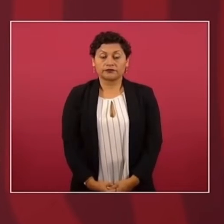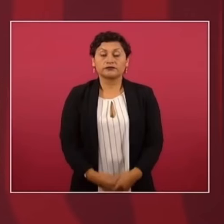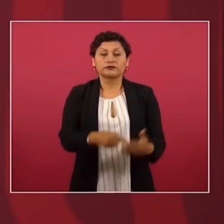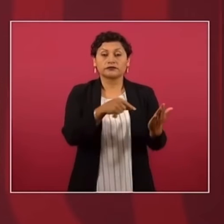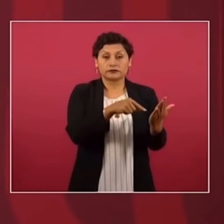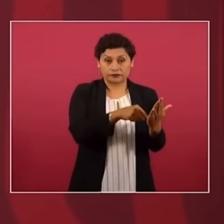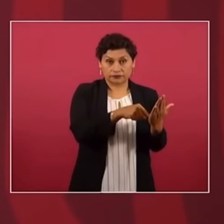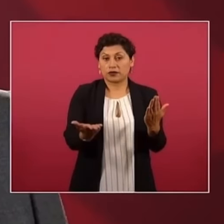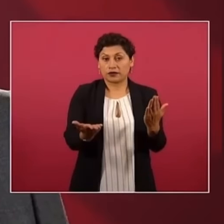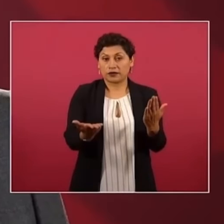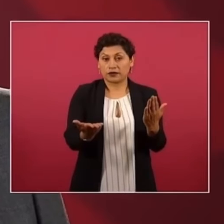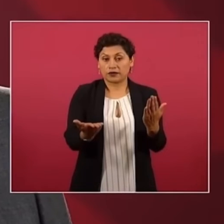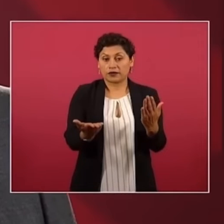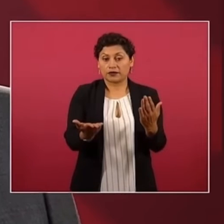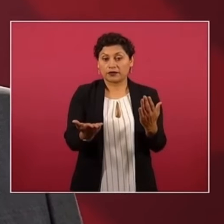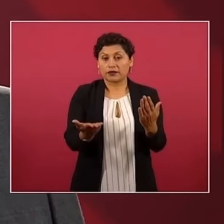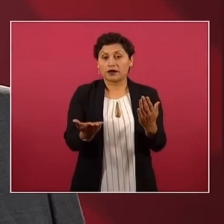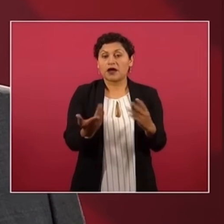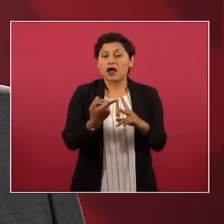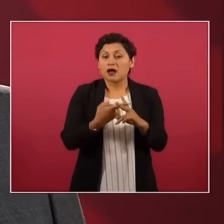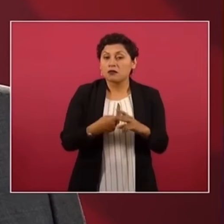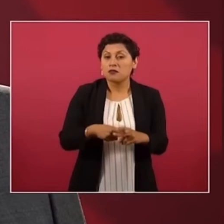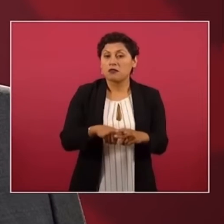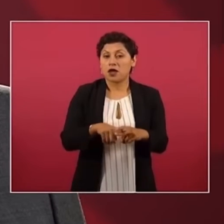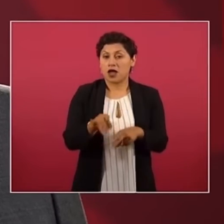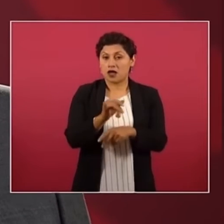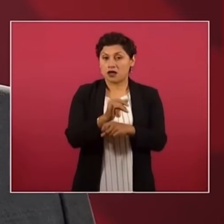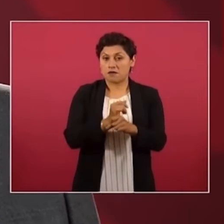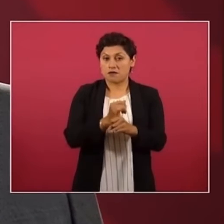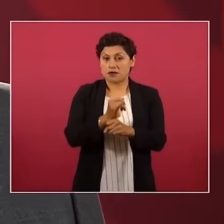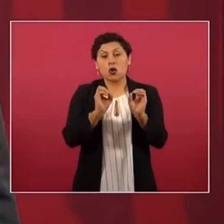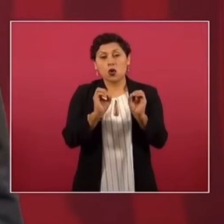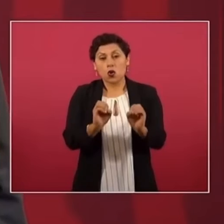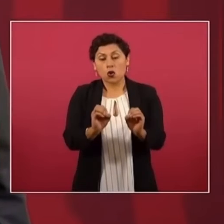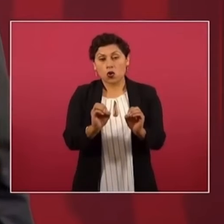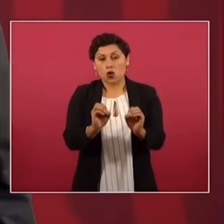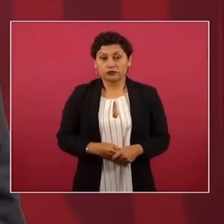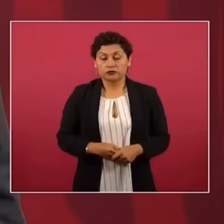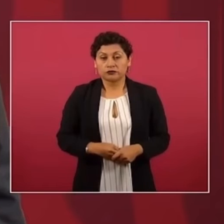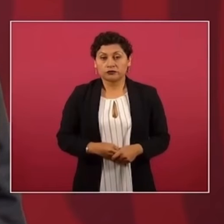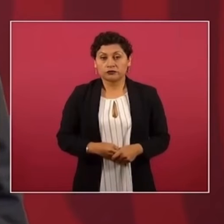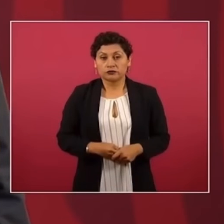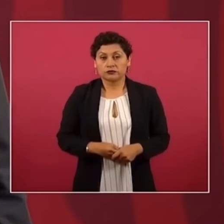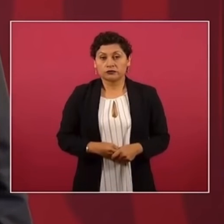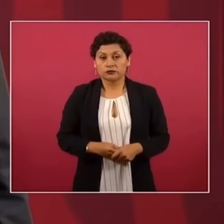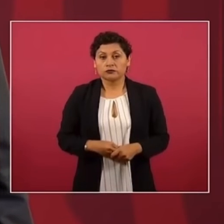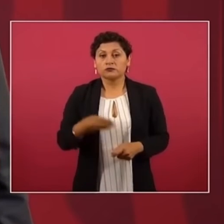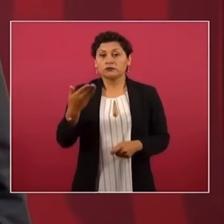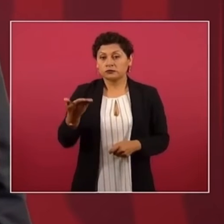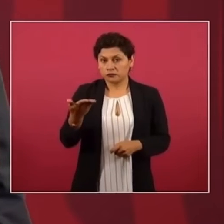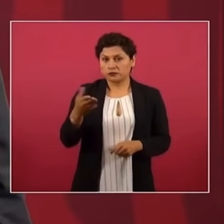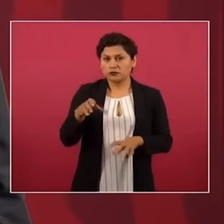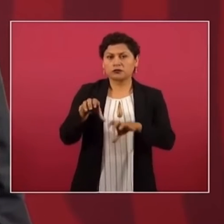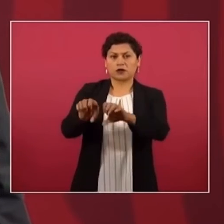que se abra investigación o que se solicite orden de aprehensión